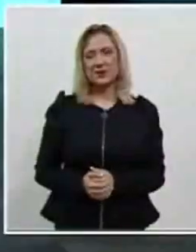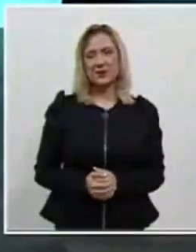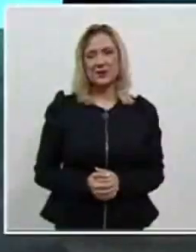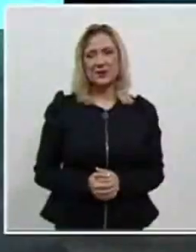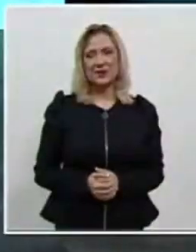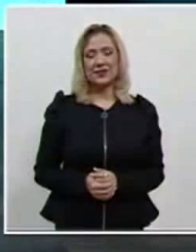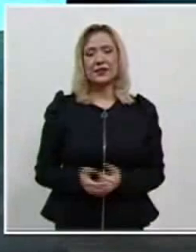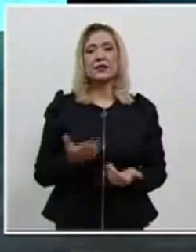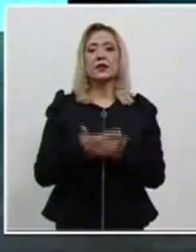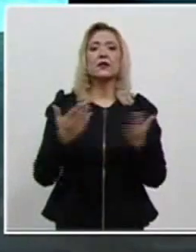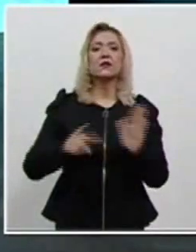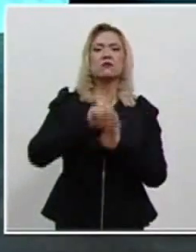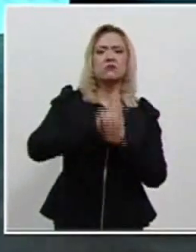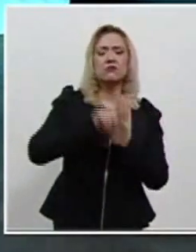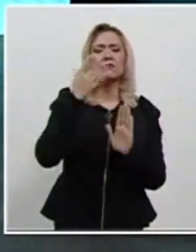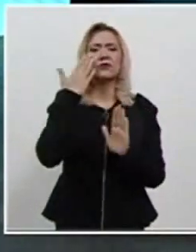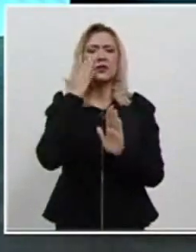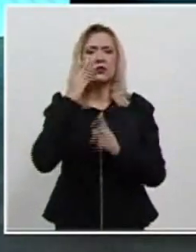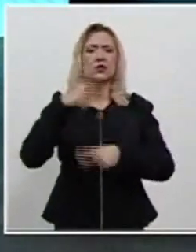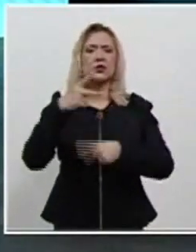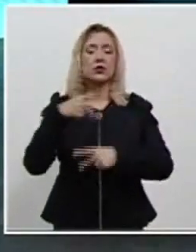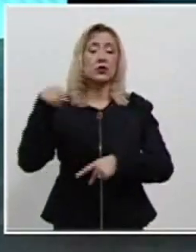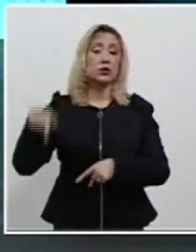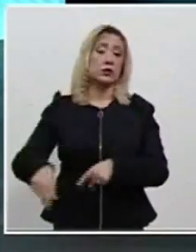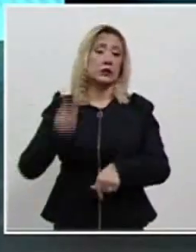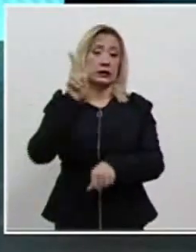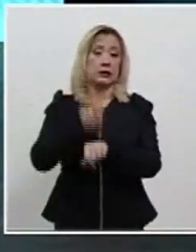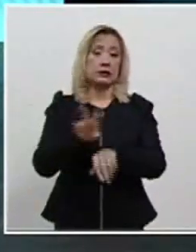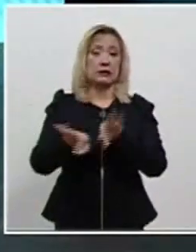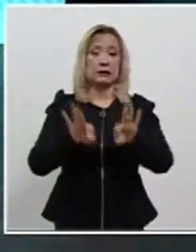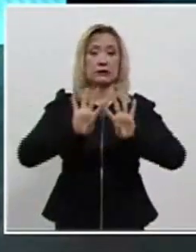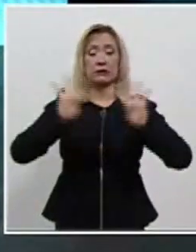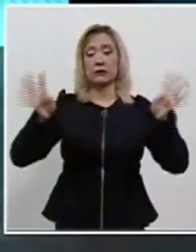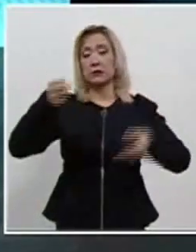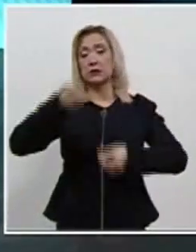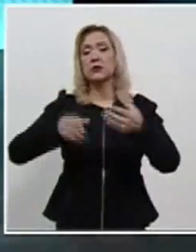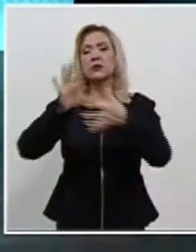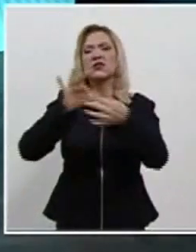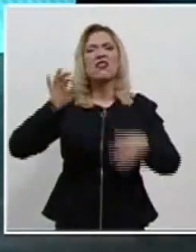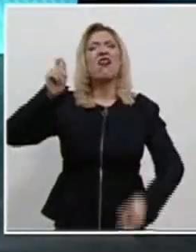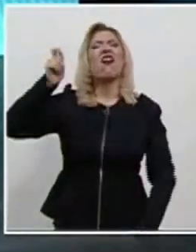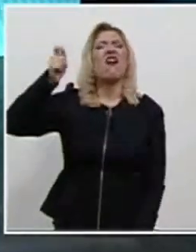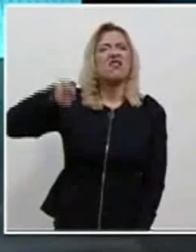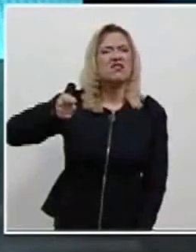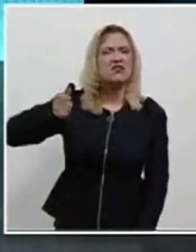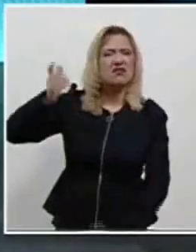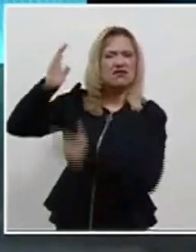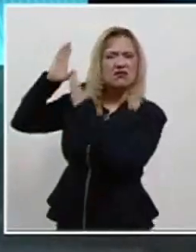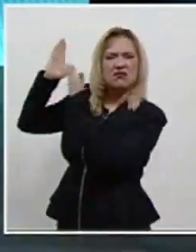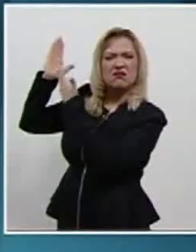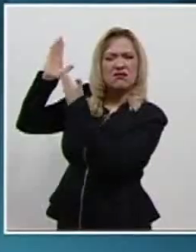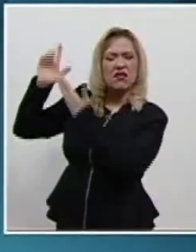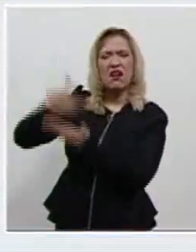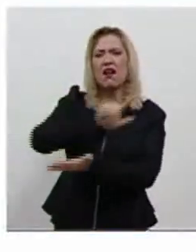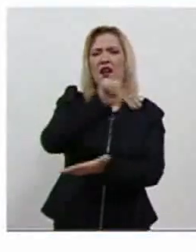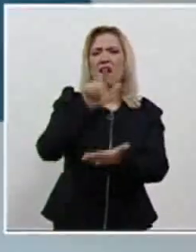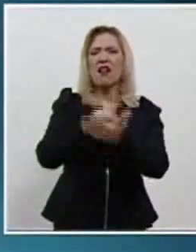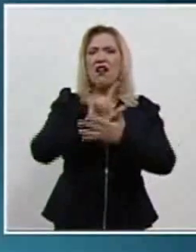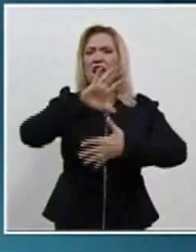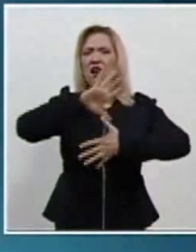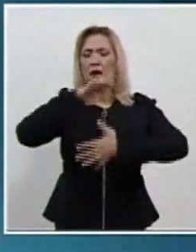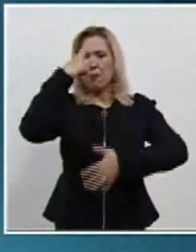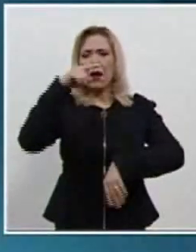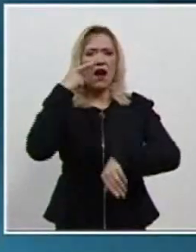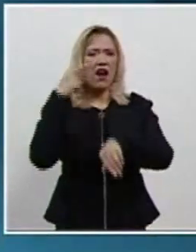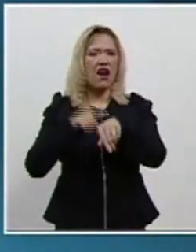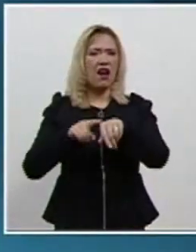Y en sus redes sociales, el Consejo de la Judicatura Federal explicó en qué consiste la Convención Interamericana contra el Racismo,